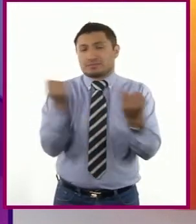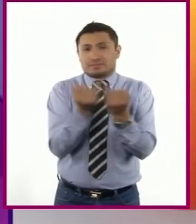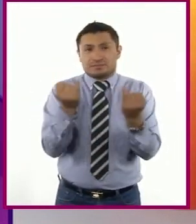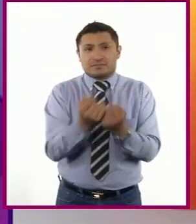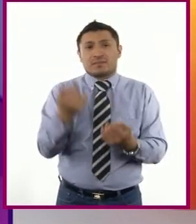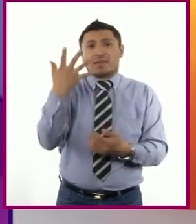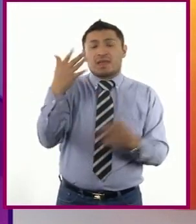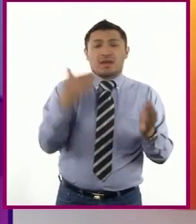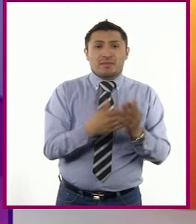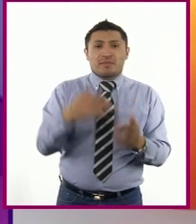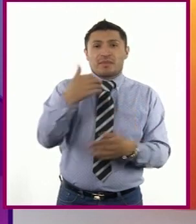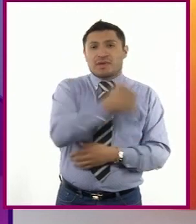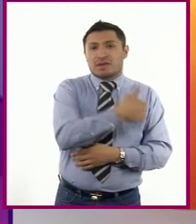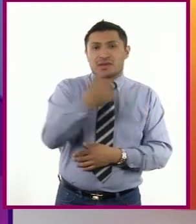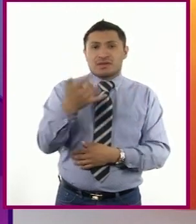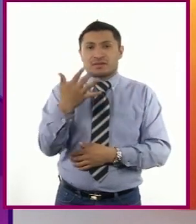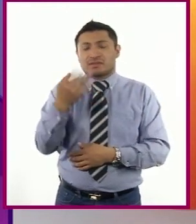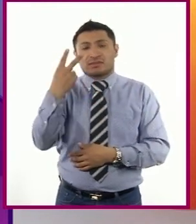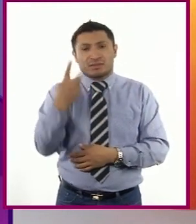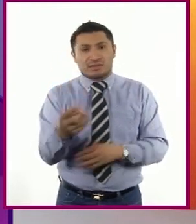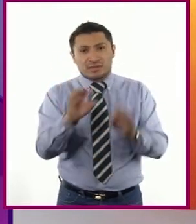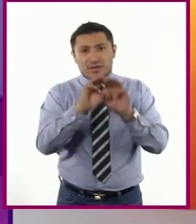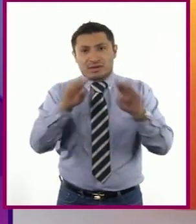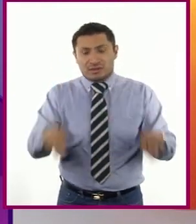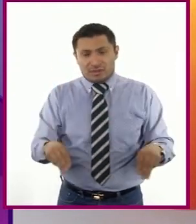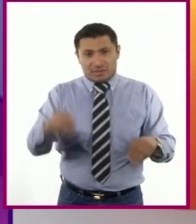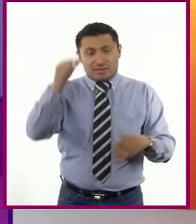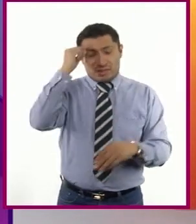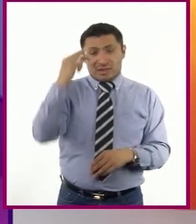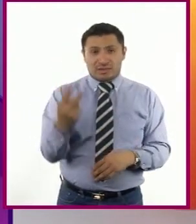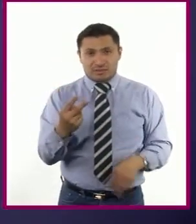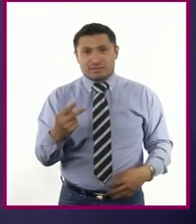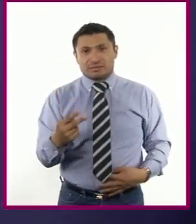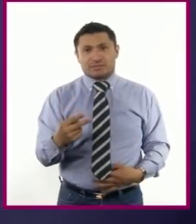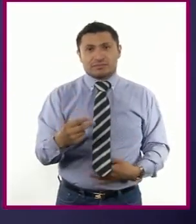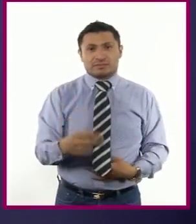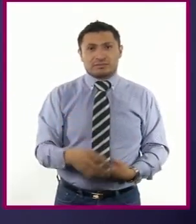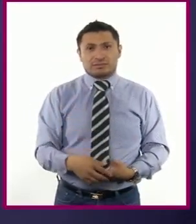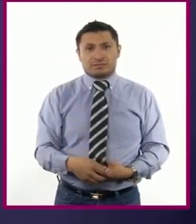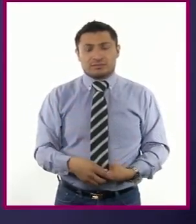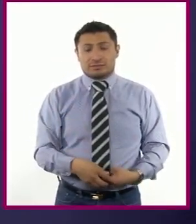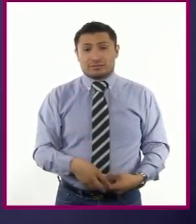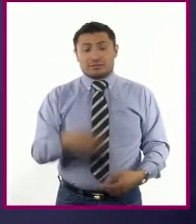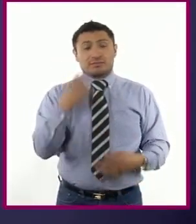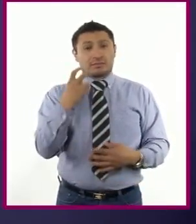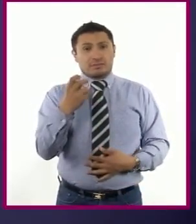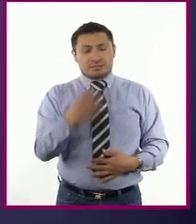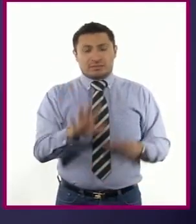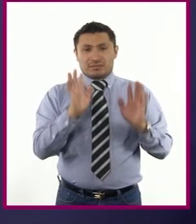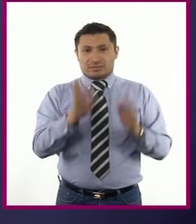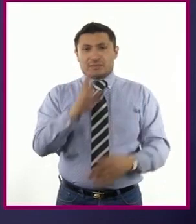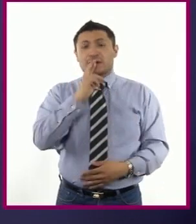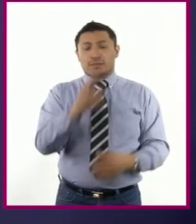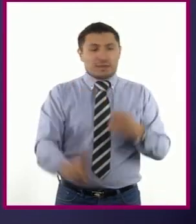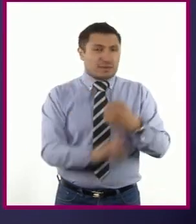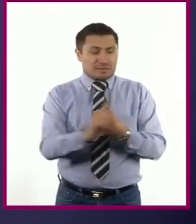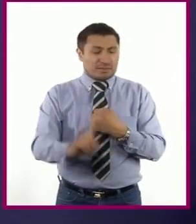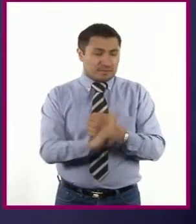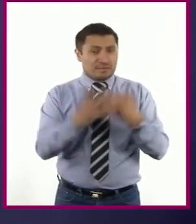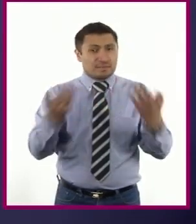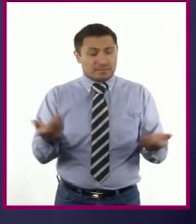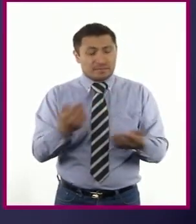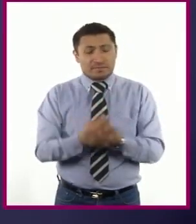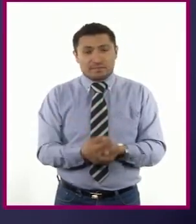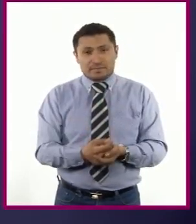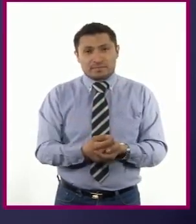a 5.652 centímetros cuadrados. Con esto, hemos resuelto el problema planteado,